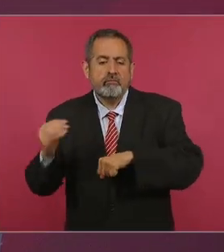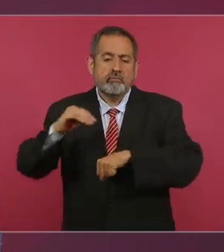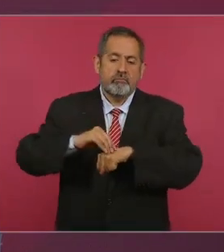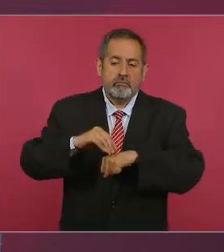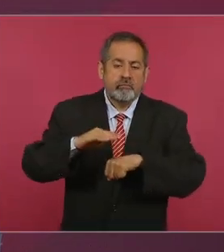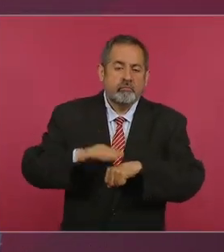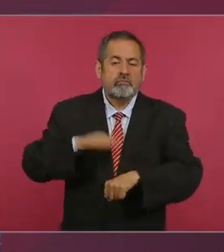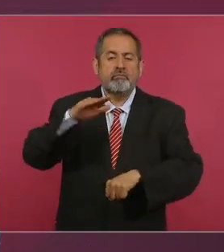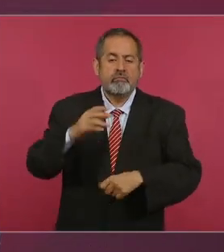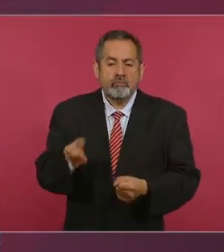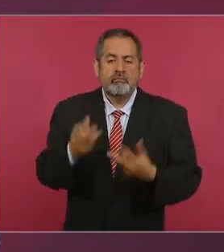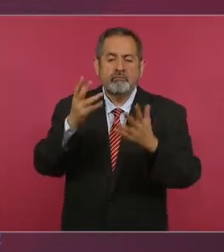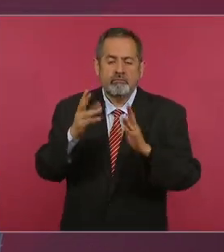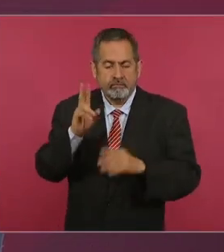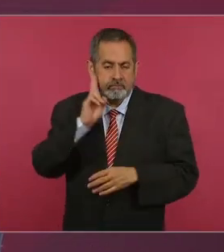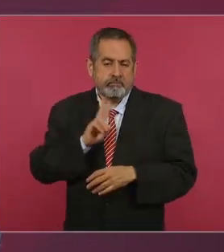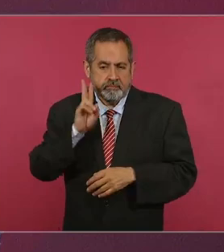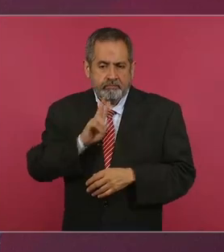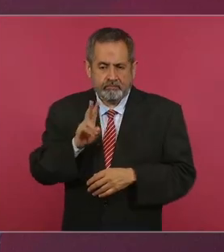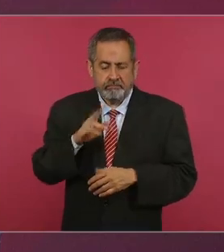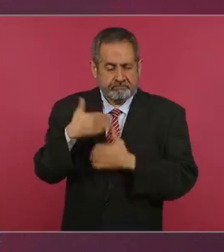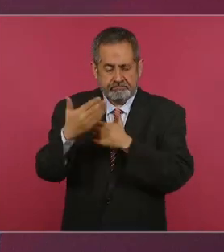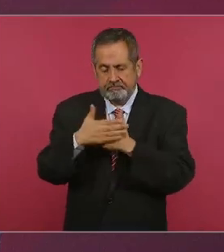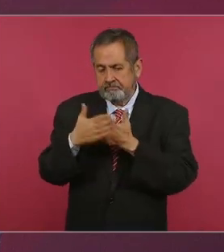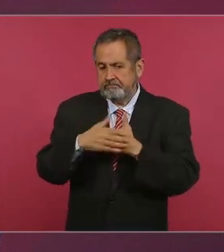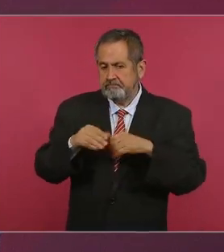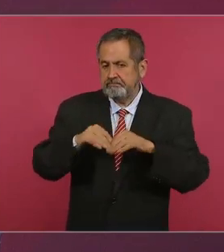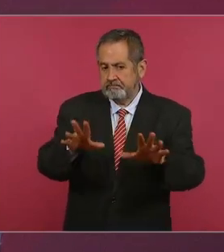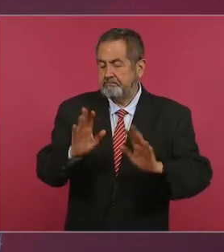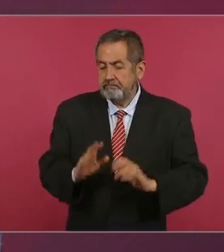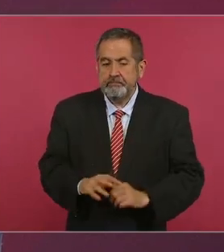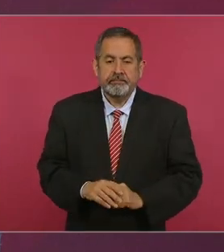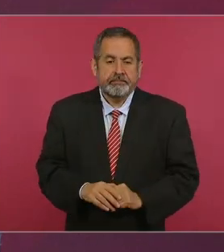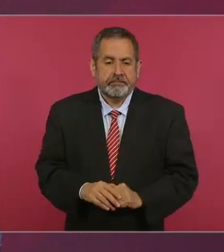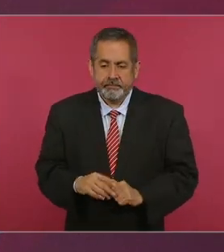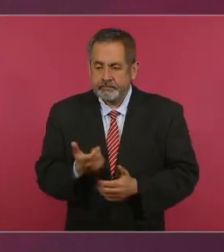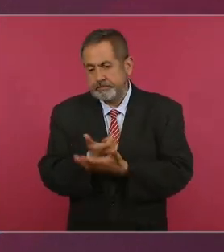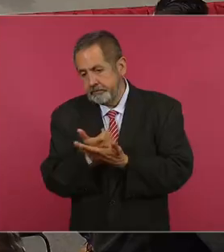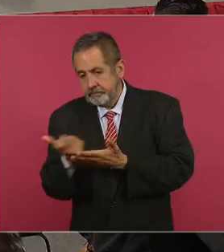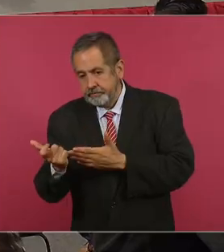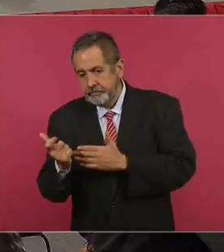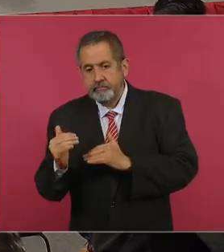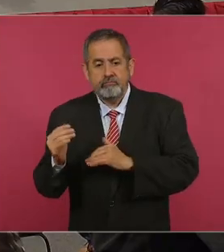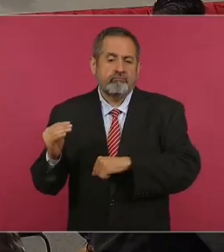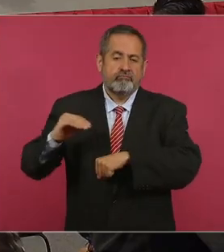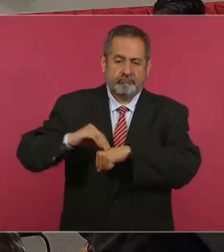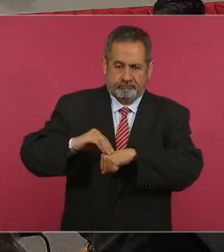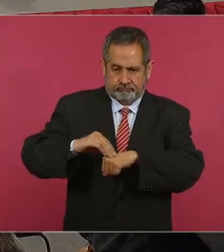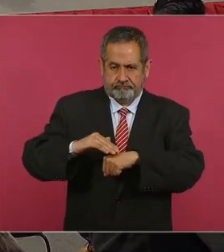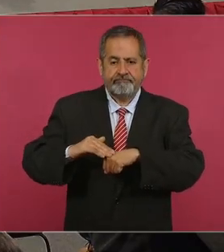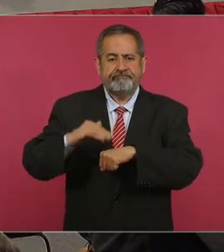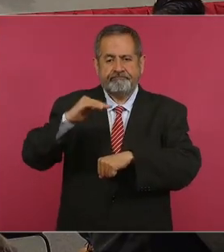aumento al salario mínimo, y va a ser un aumento